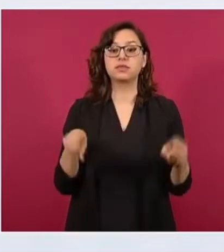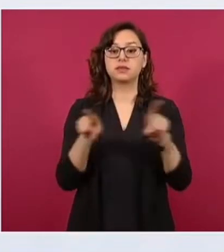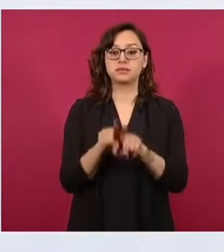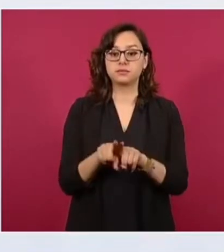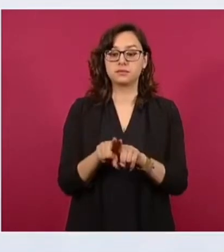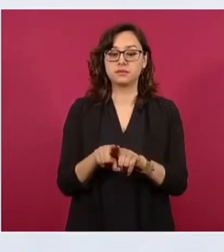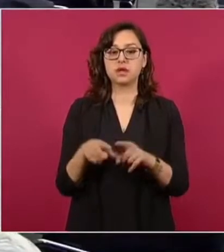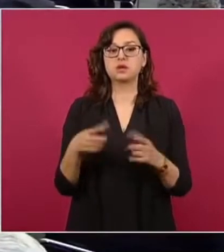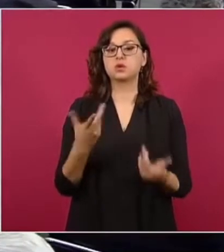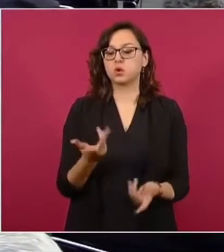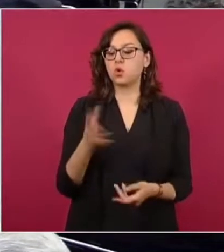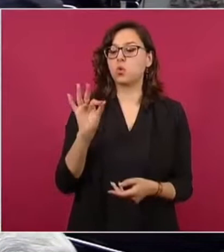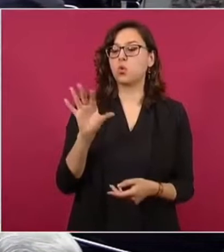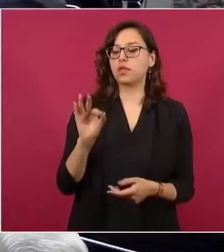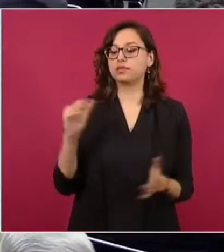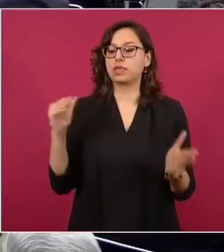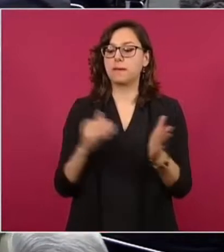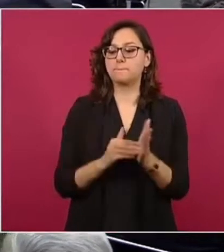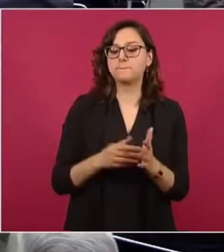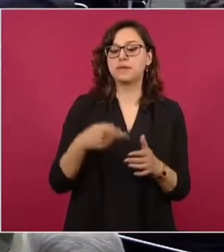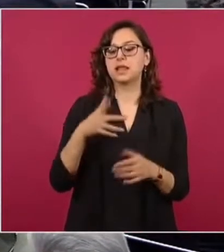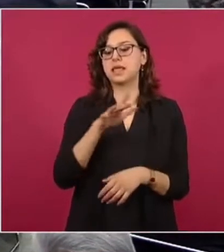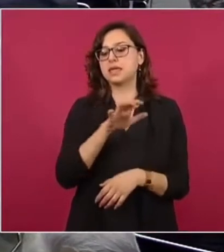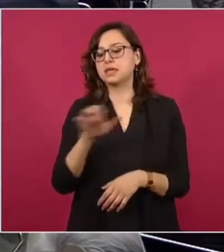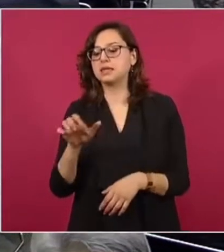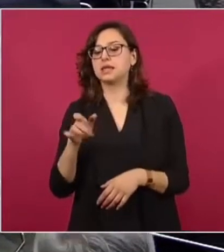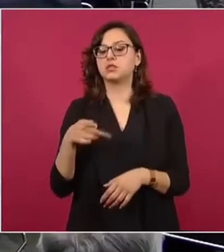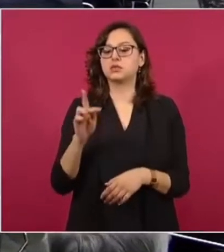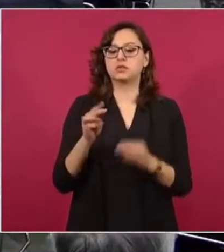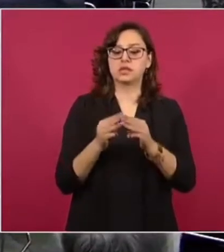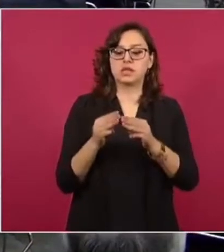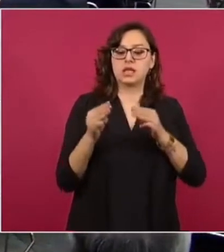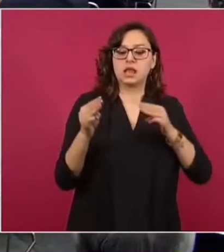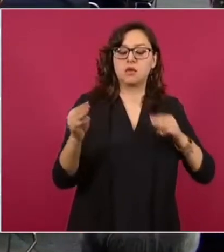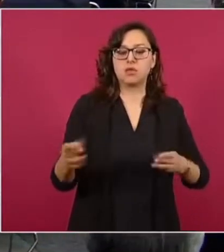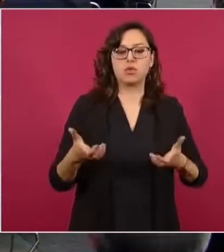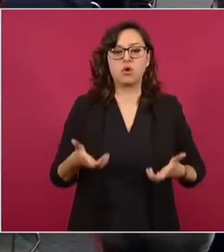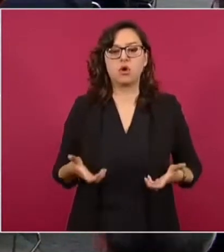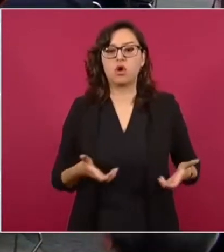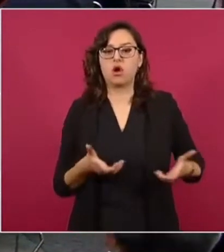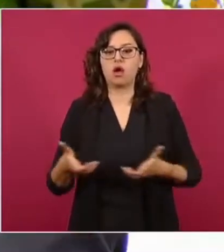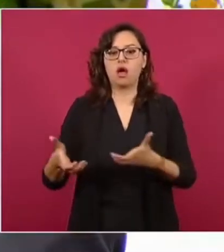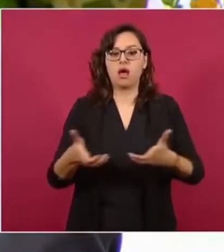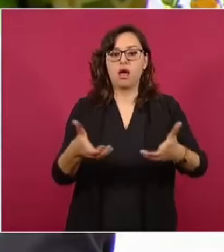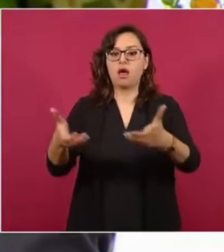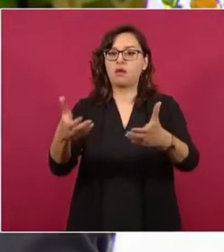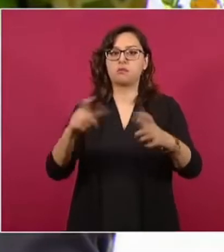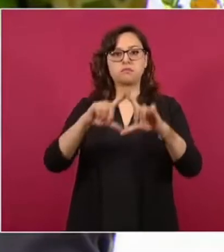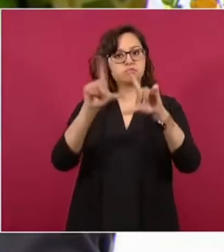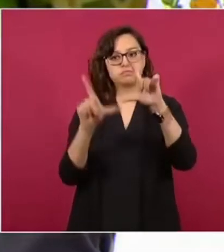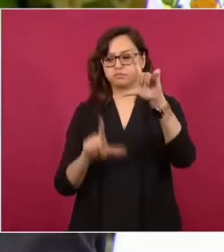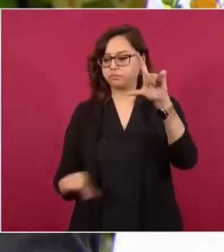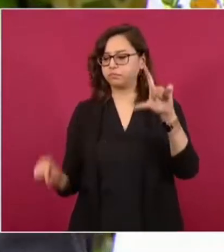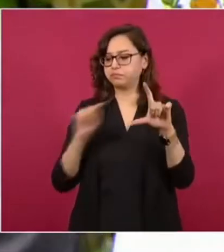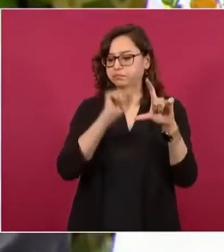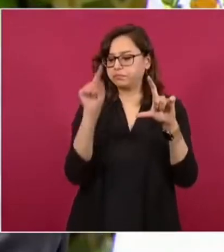de los 40.500 kilómetros de la red de carreteras del país, con una inversión